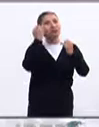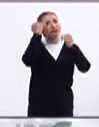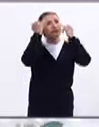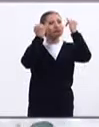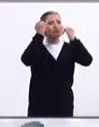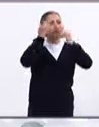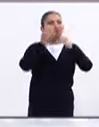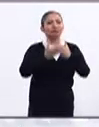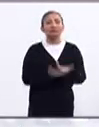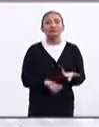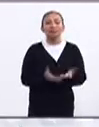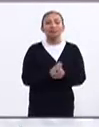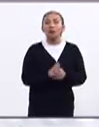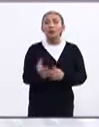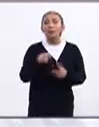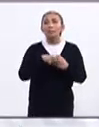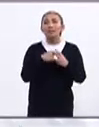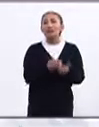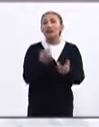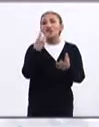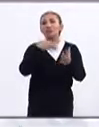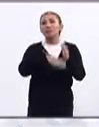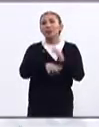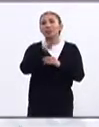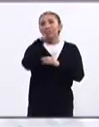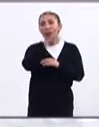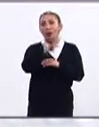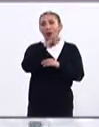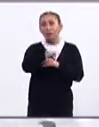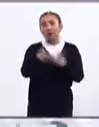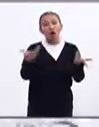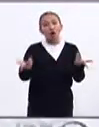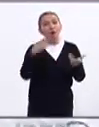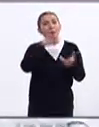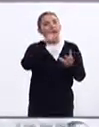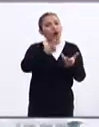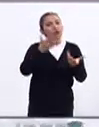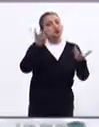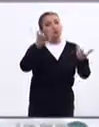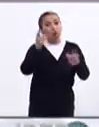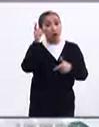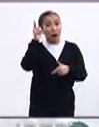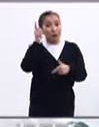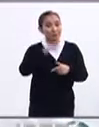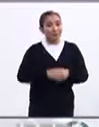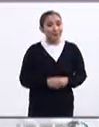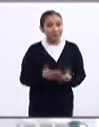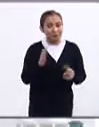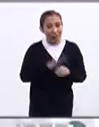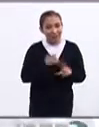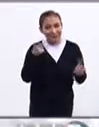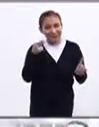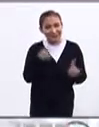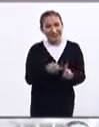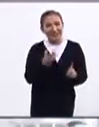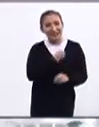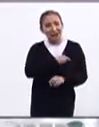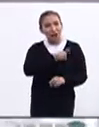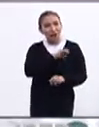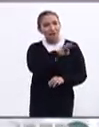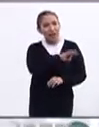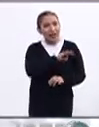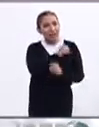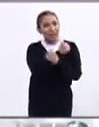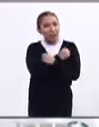ilusión de pues iniciar este 2019 con los mejores deseos, por supuesto, principalmente salud,